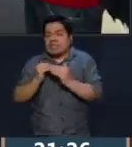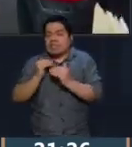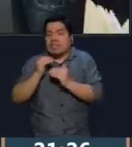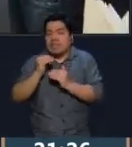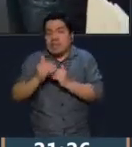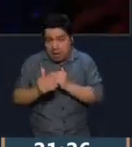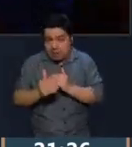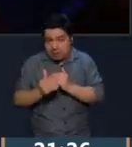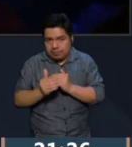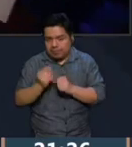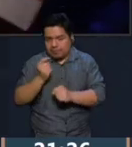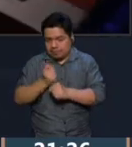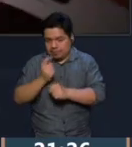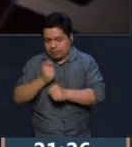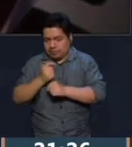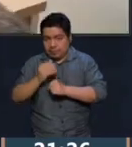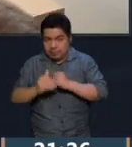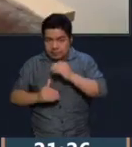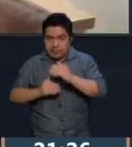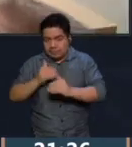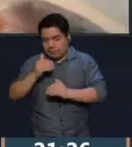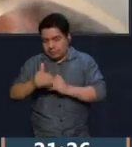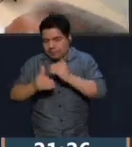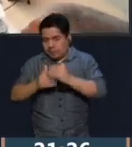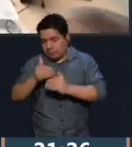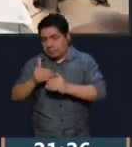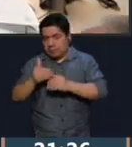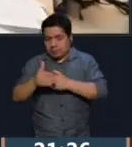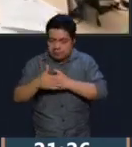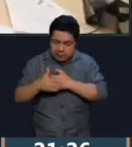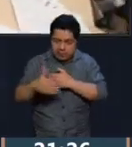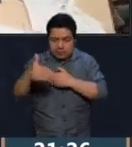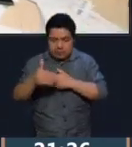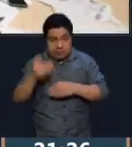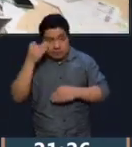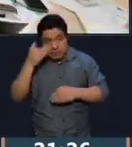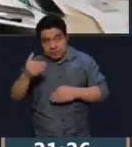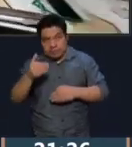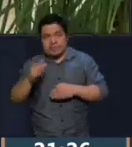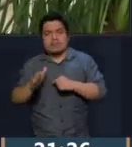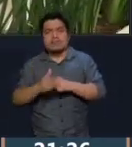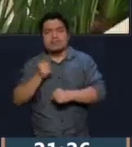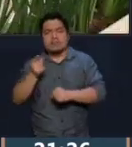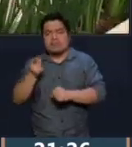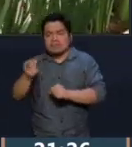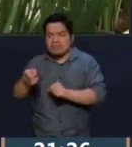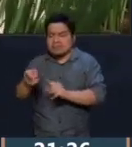paso que se da en este periodo para ir